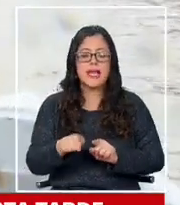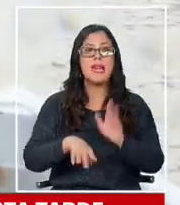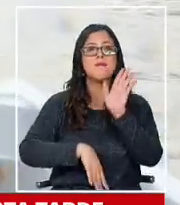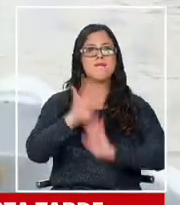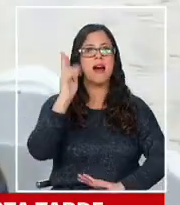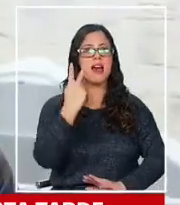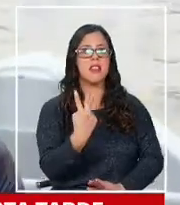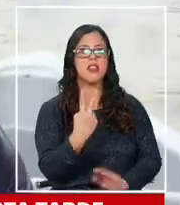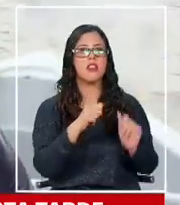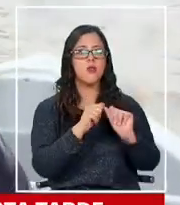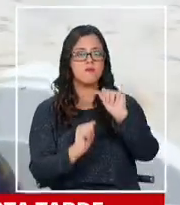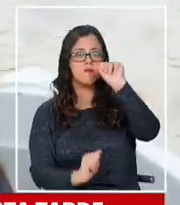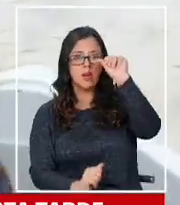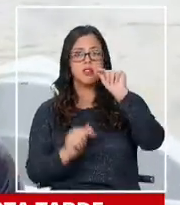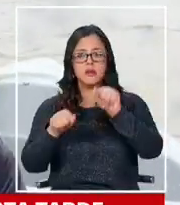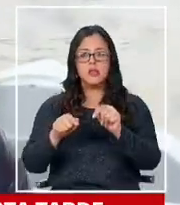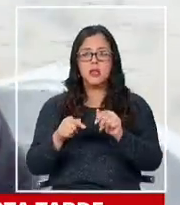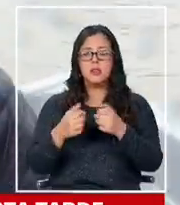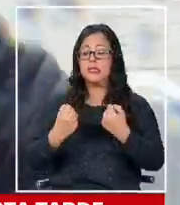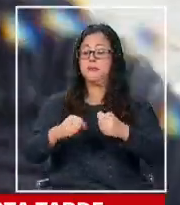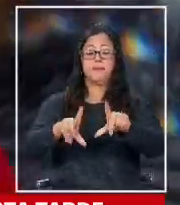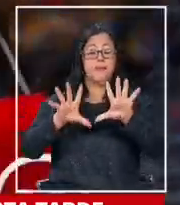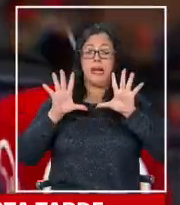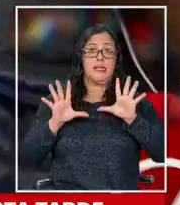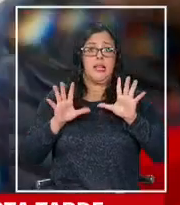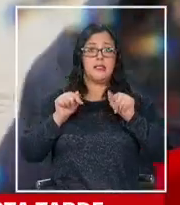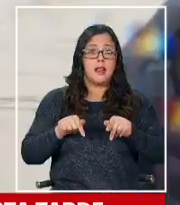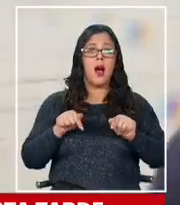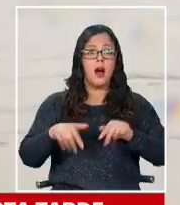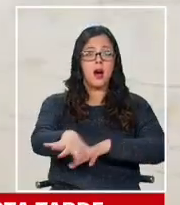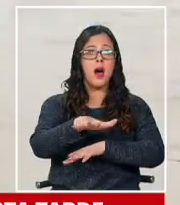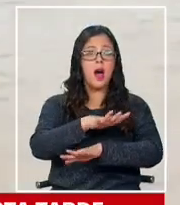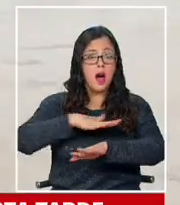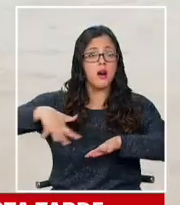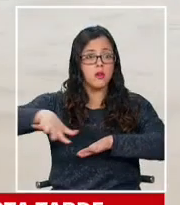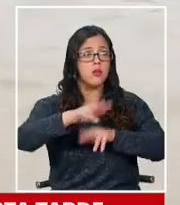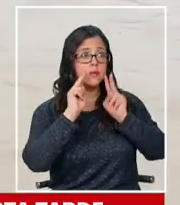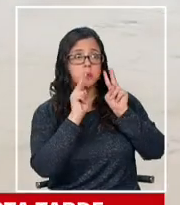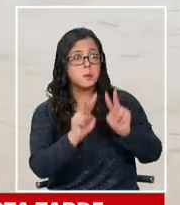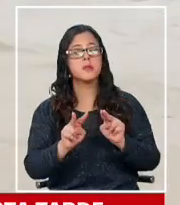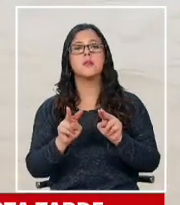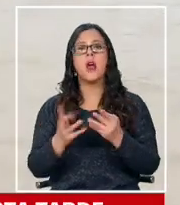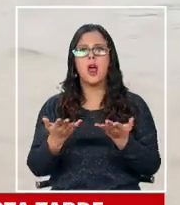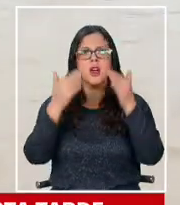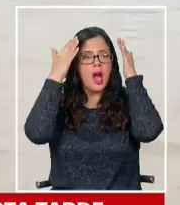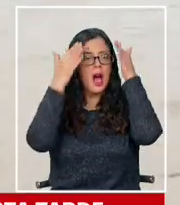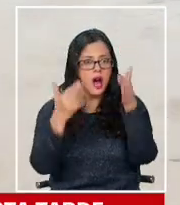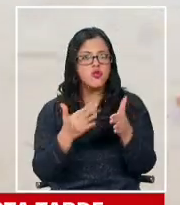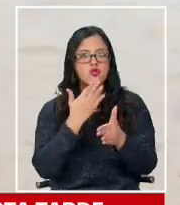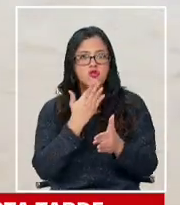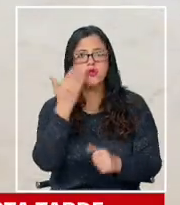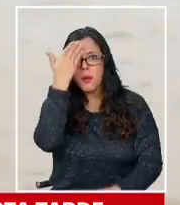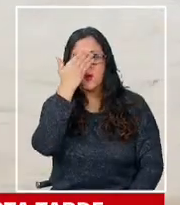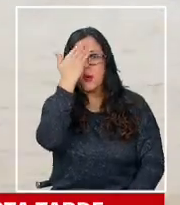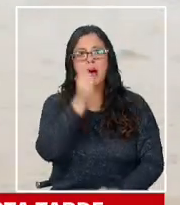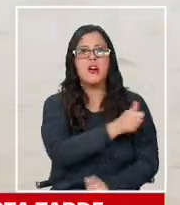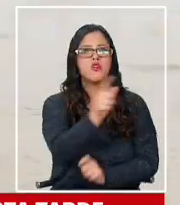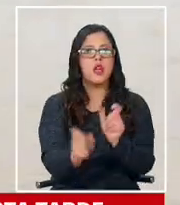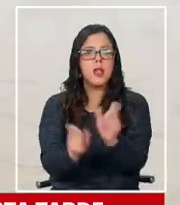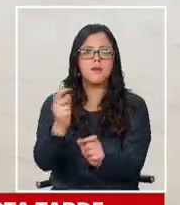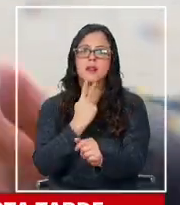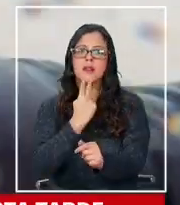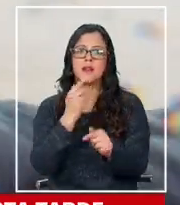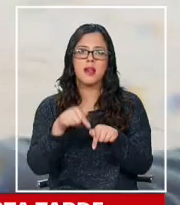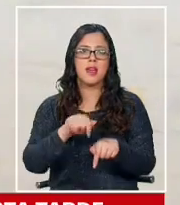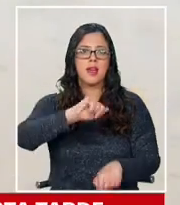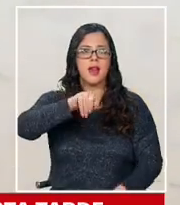más impactantes que hemos tenido durante esta jornada, y que obviamente llama bastante la atención y tiene preocupado a todos los vecinos del